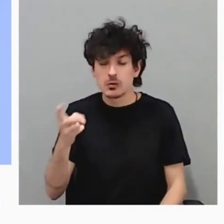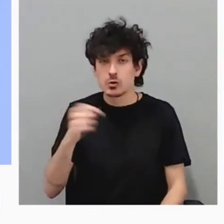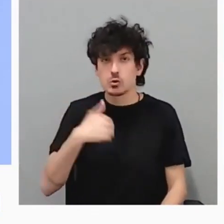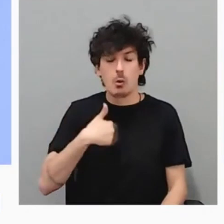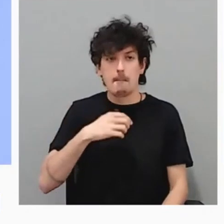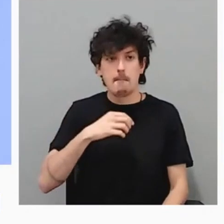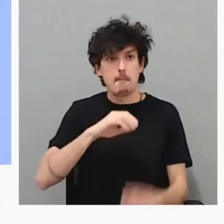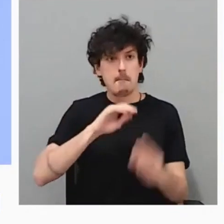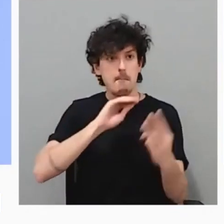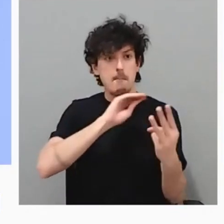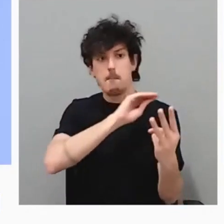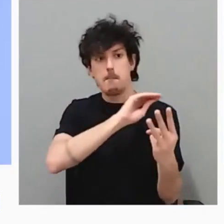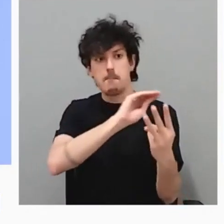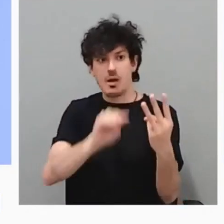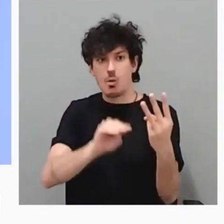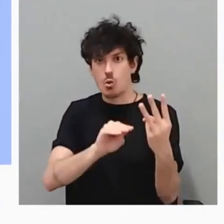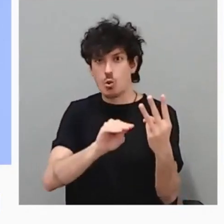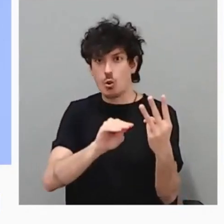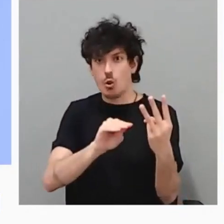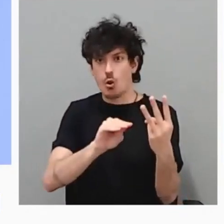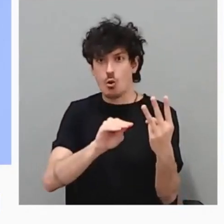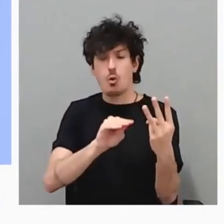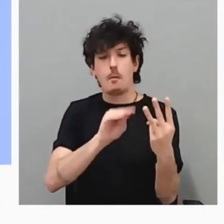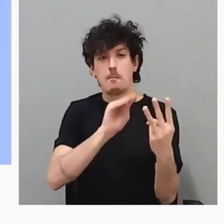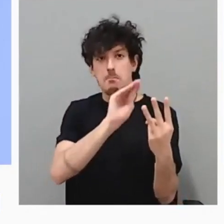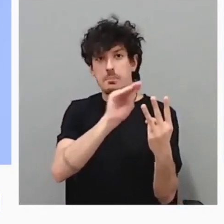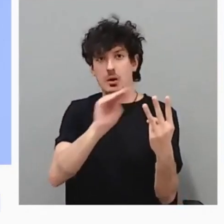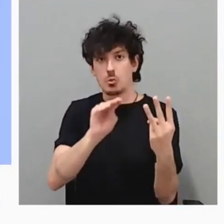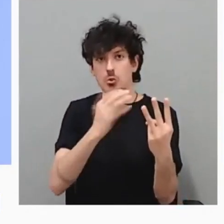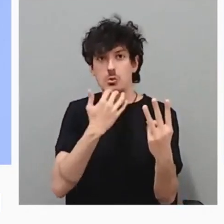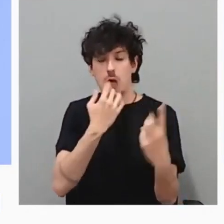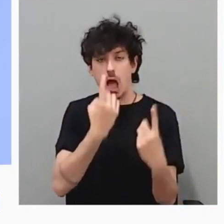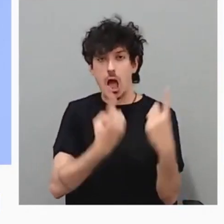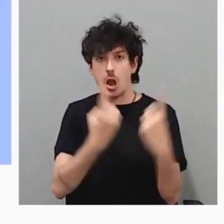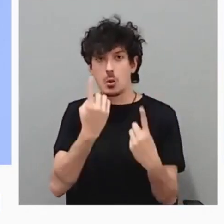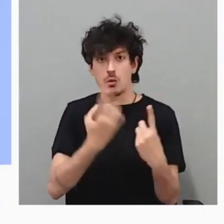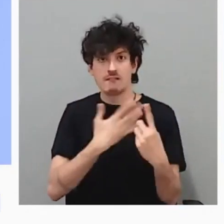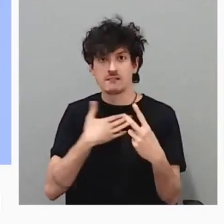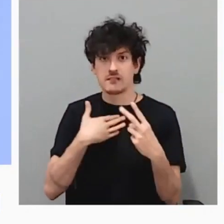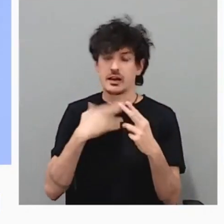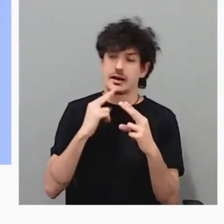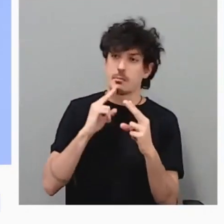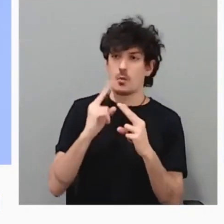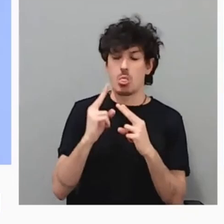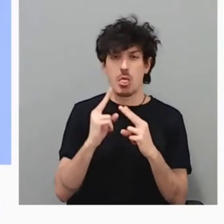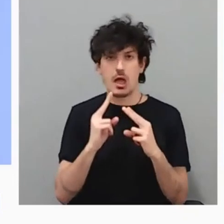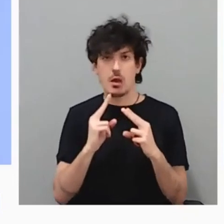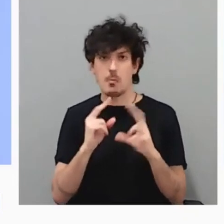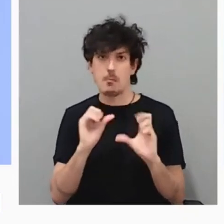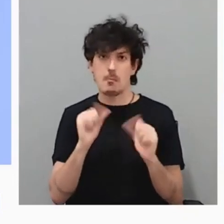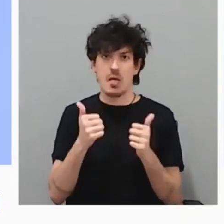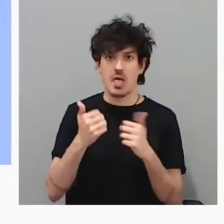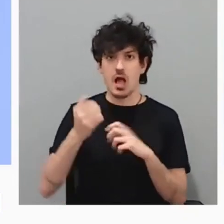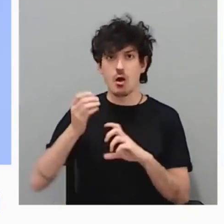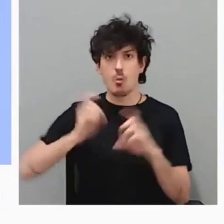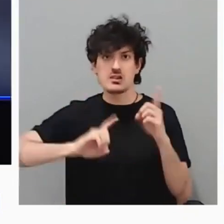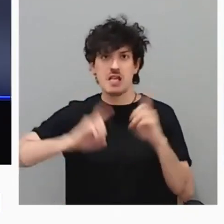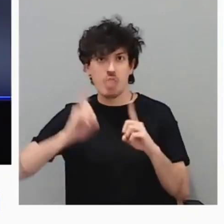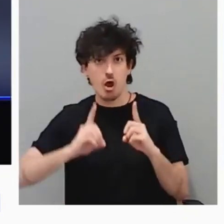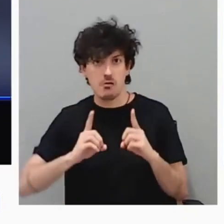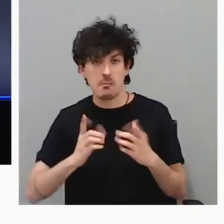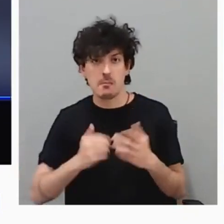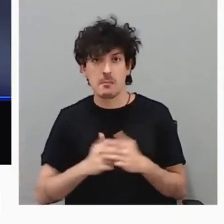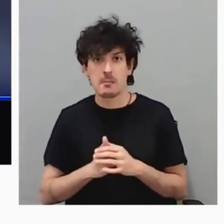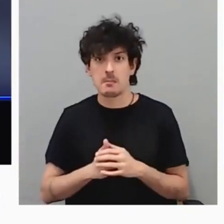pregunta ahí y si alguno quiere lanzarse a iniciar la conversación. Fernando. Si